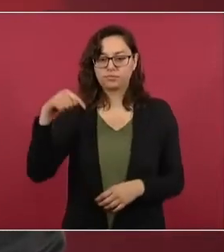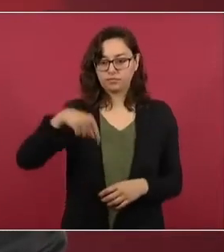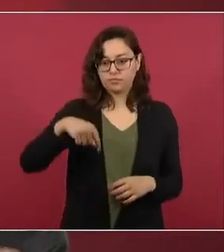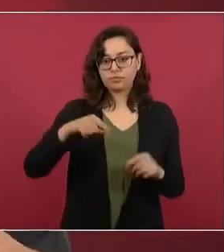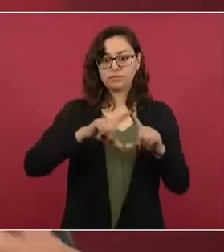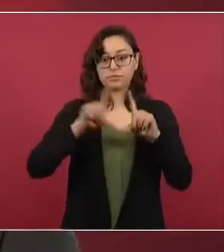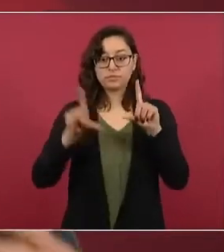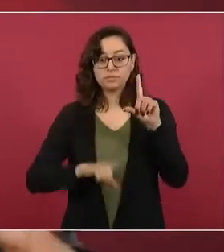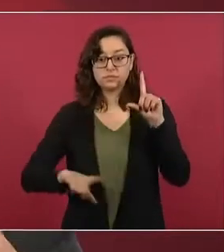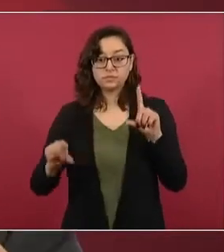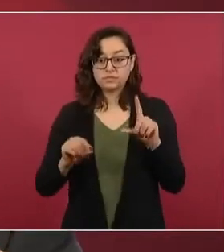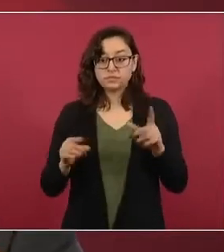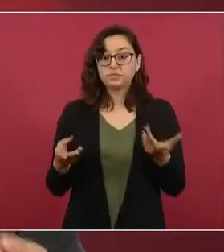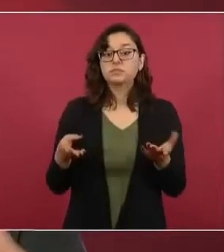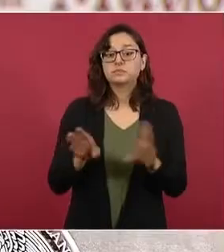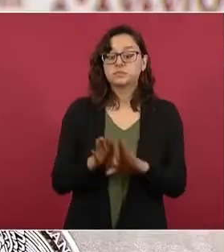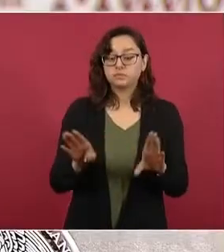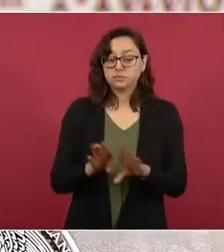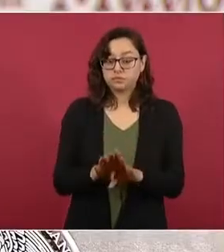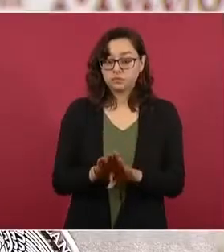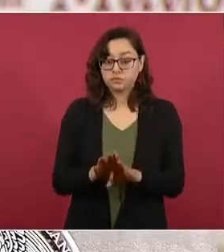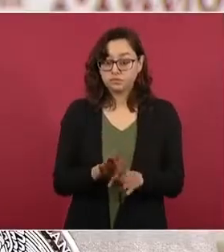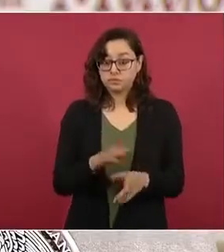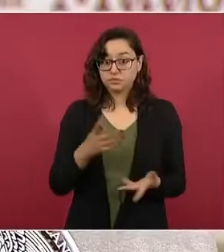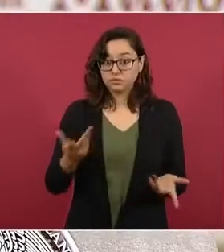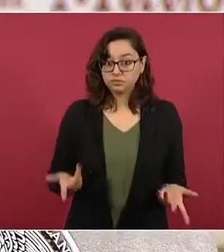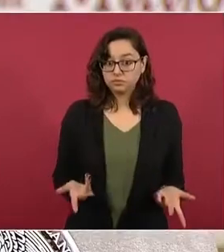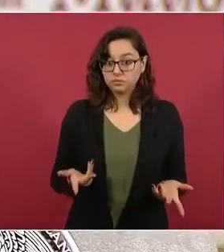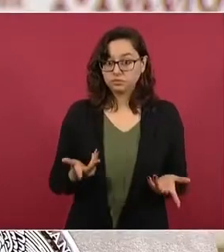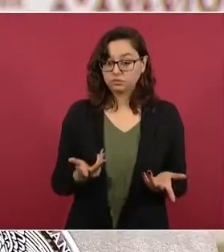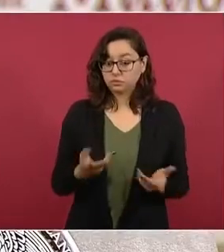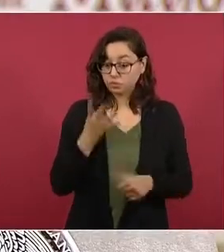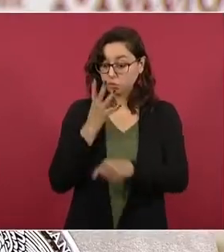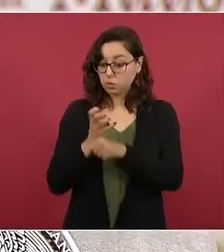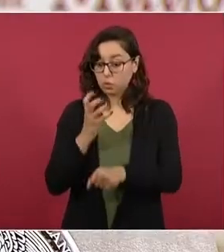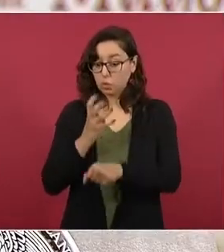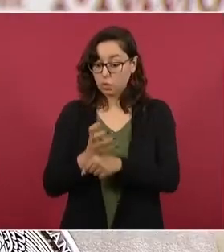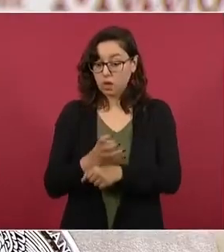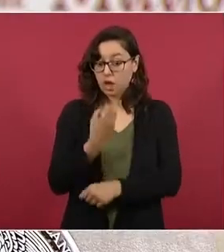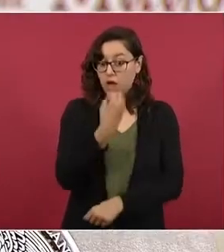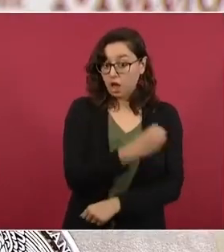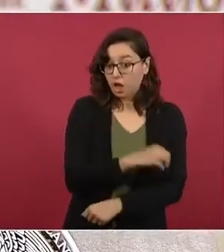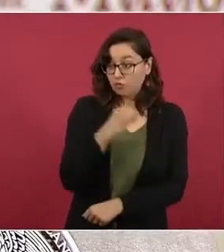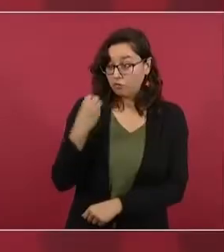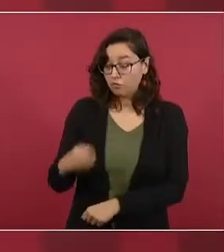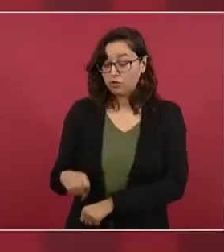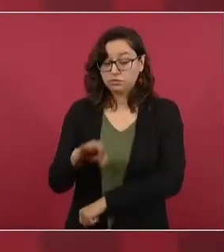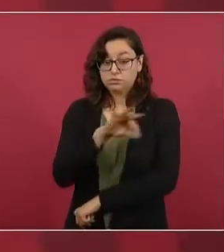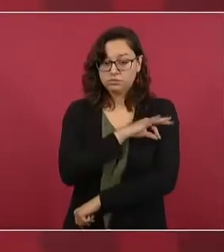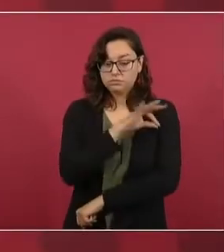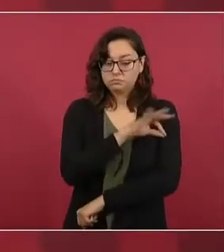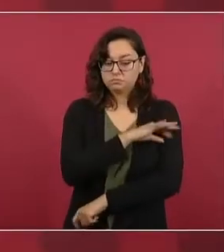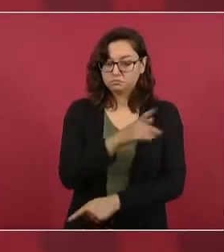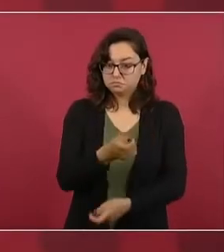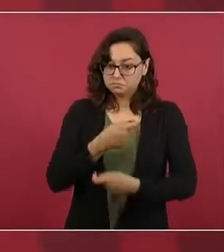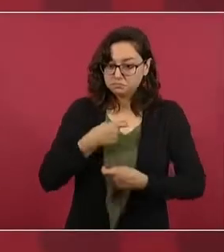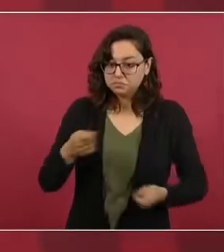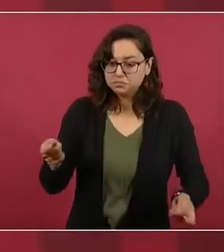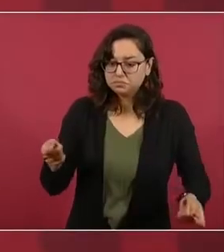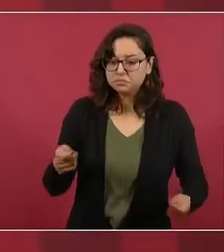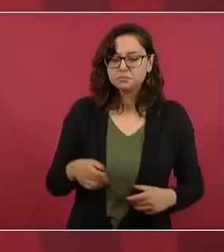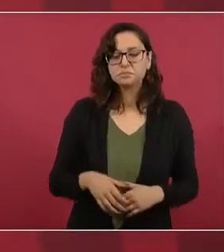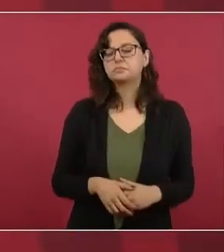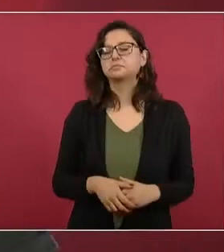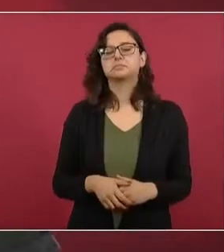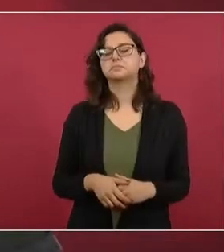como parte de la política de vacunación, un esquema de cuarta dosis, eso debe quedar claro. Sin embargo,